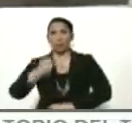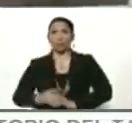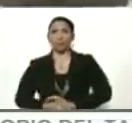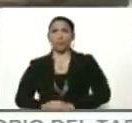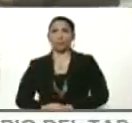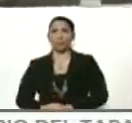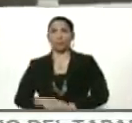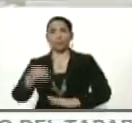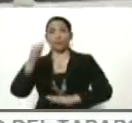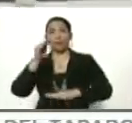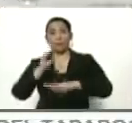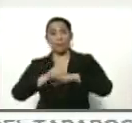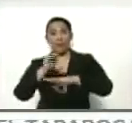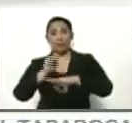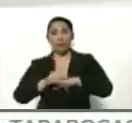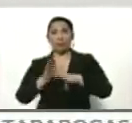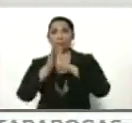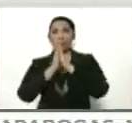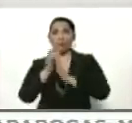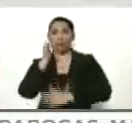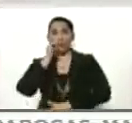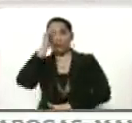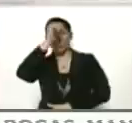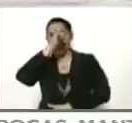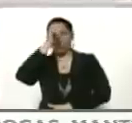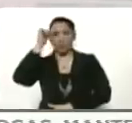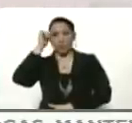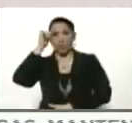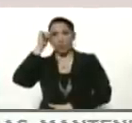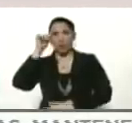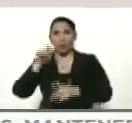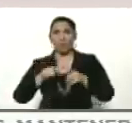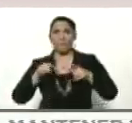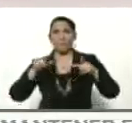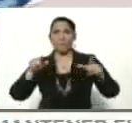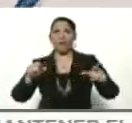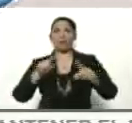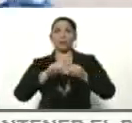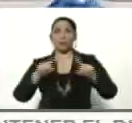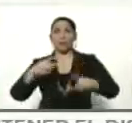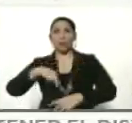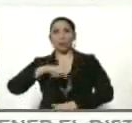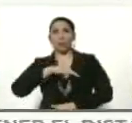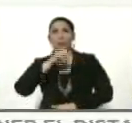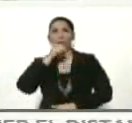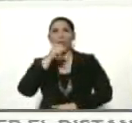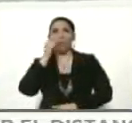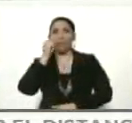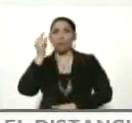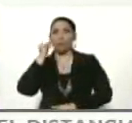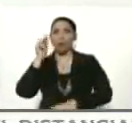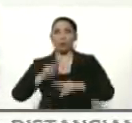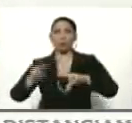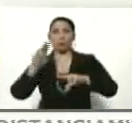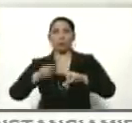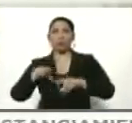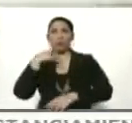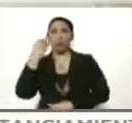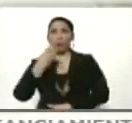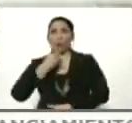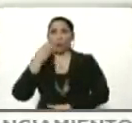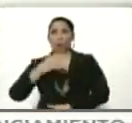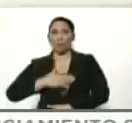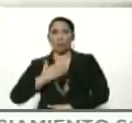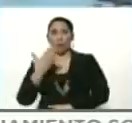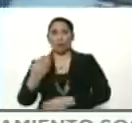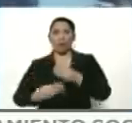ha pedido que los fines de semana sea un espacio para que nuestros adultos mayores, niños, adolescentes, puedan